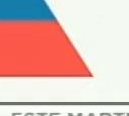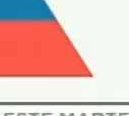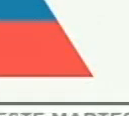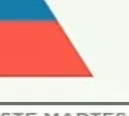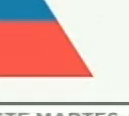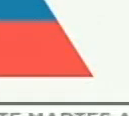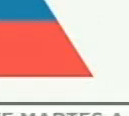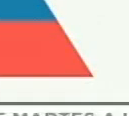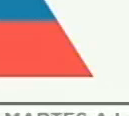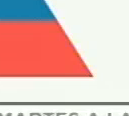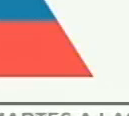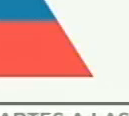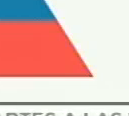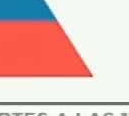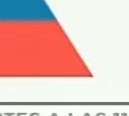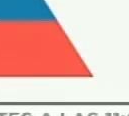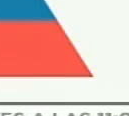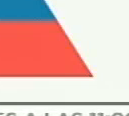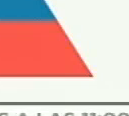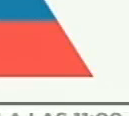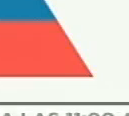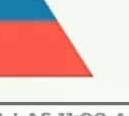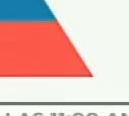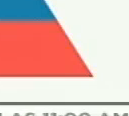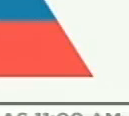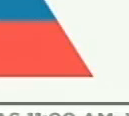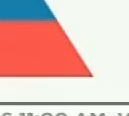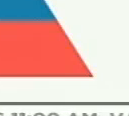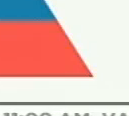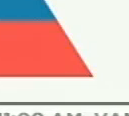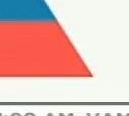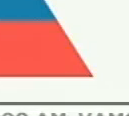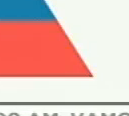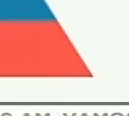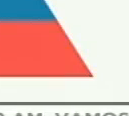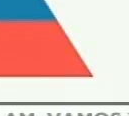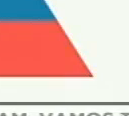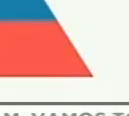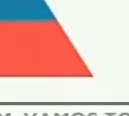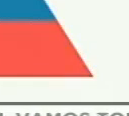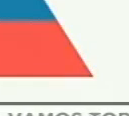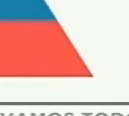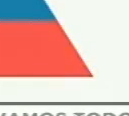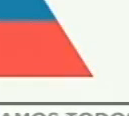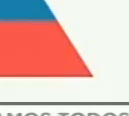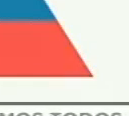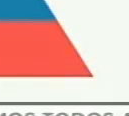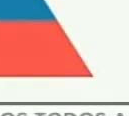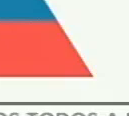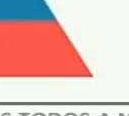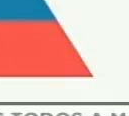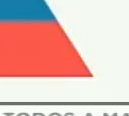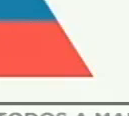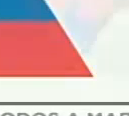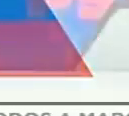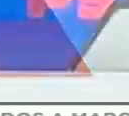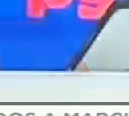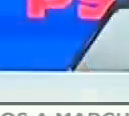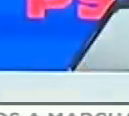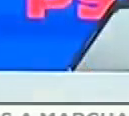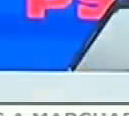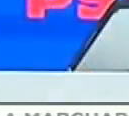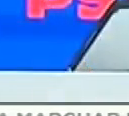se convierta también en la voz del buen gobierno por el socialismo, en la voz poderosa,